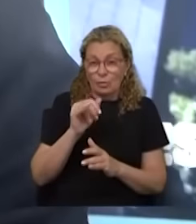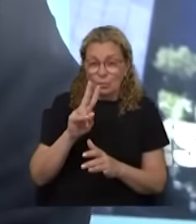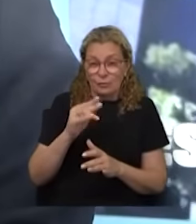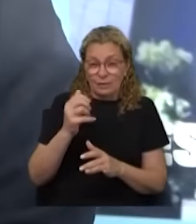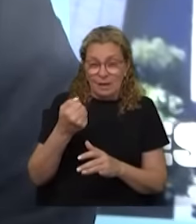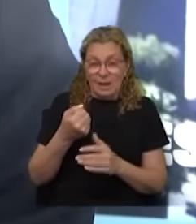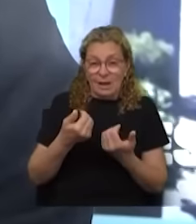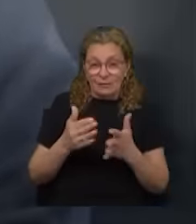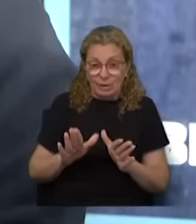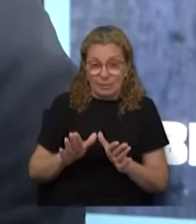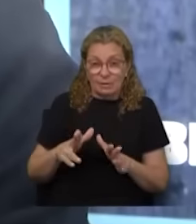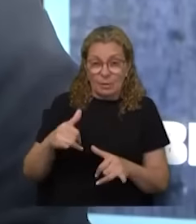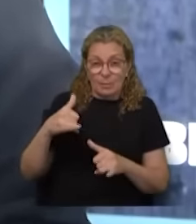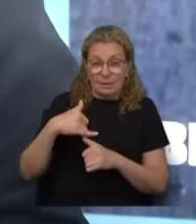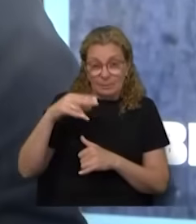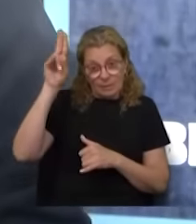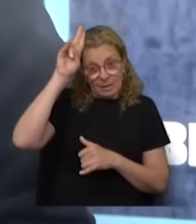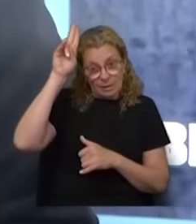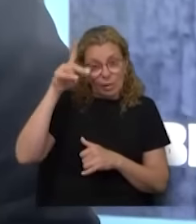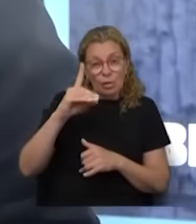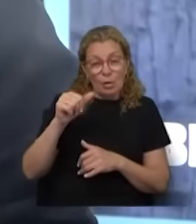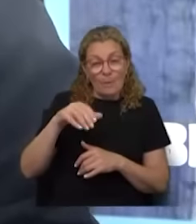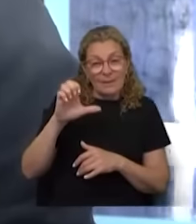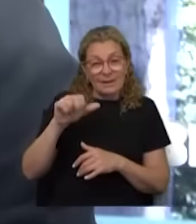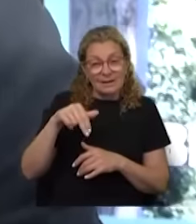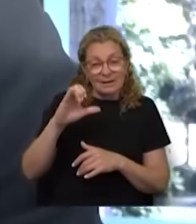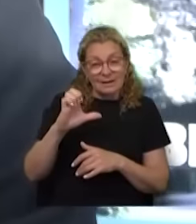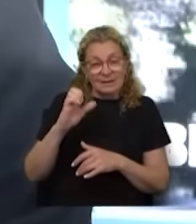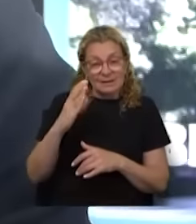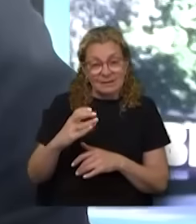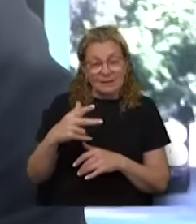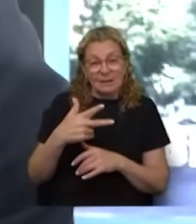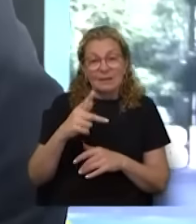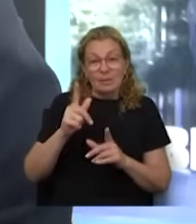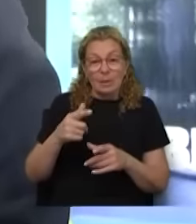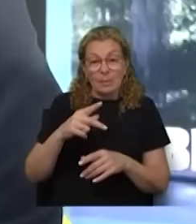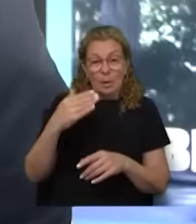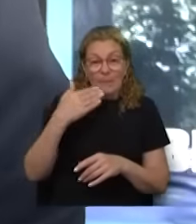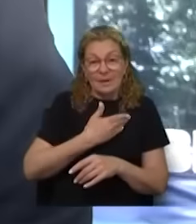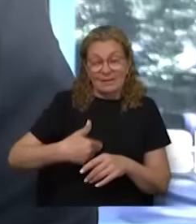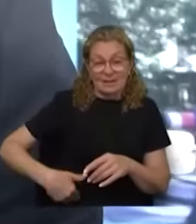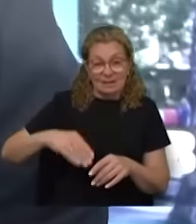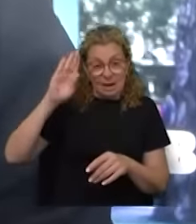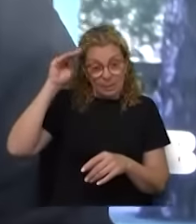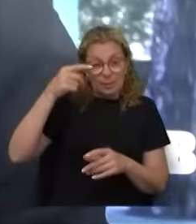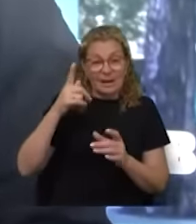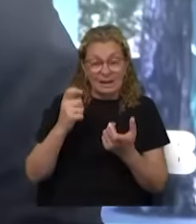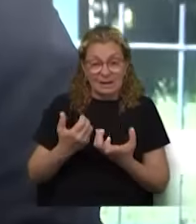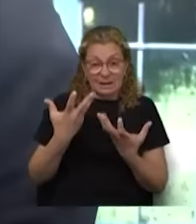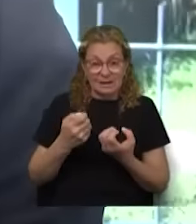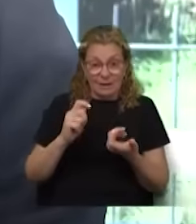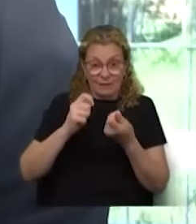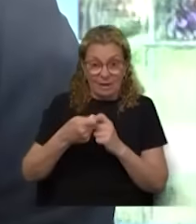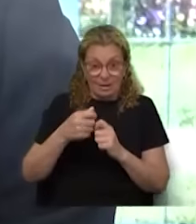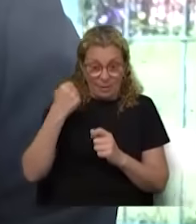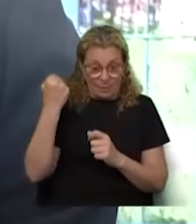Cabildo abierto manini domench este y también por el propio presidente de la república que intentaron modificar aspectos